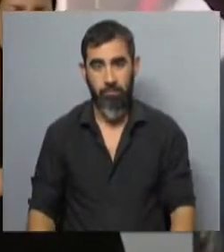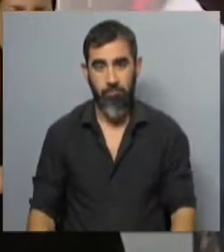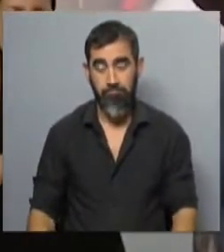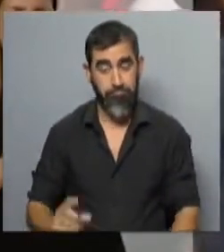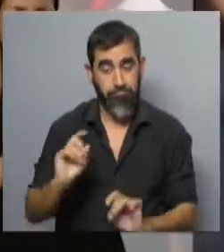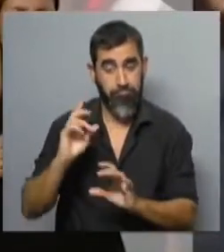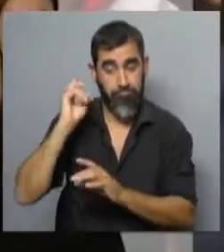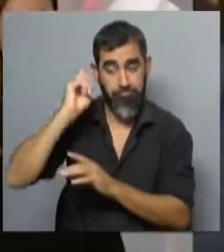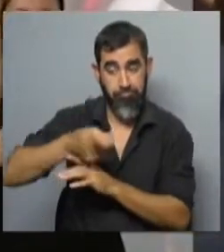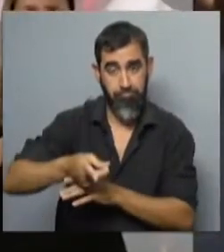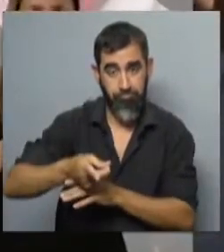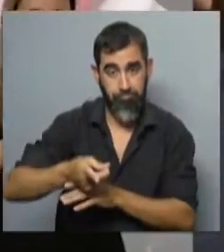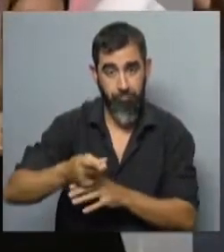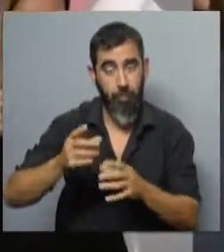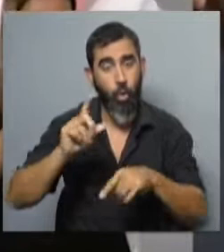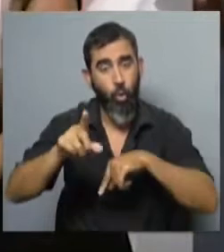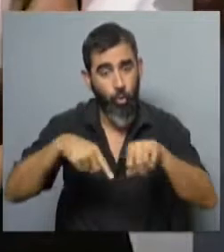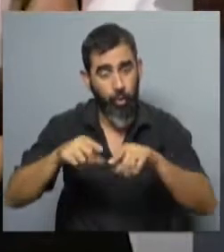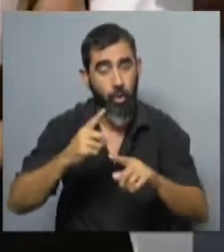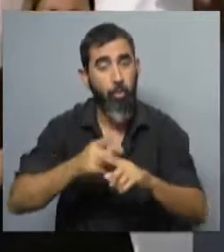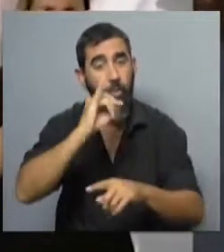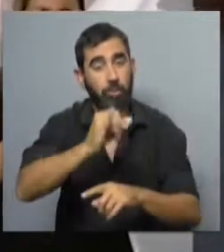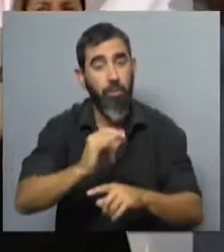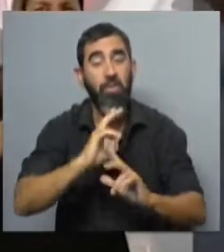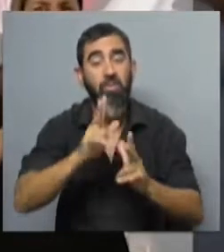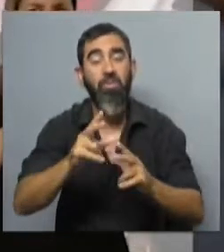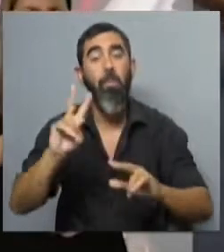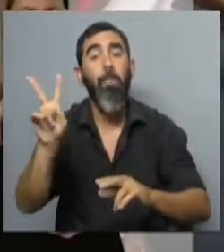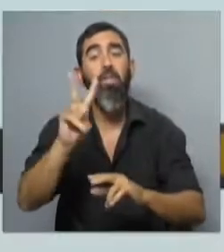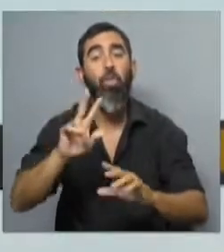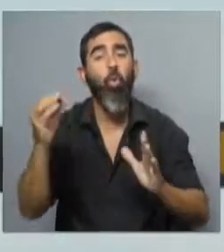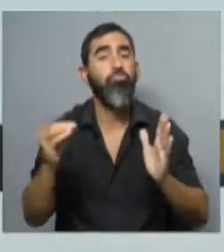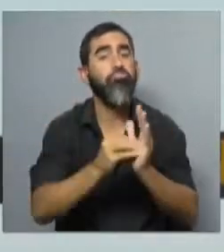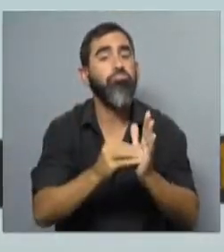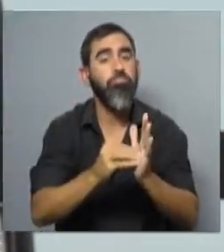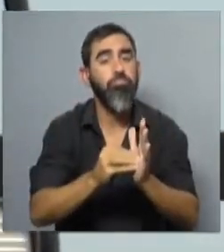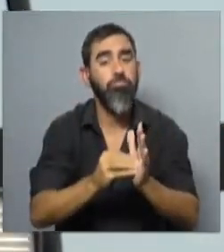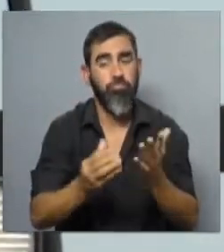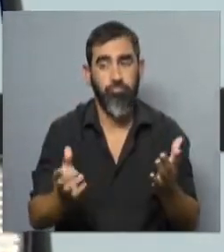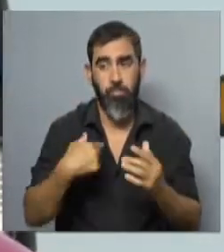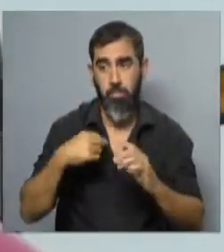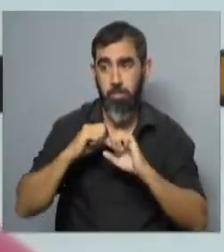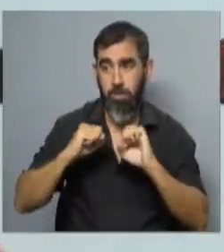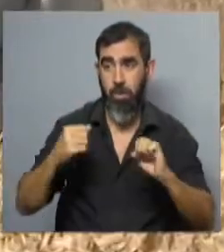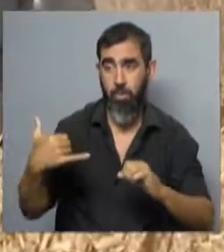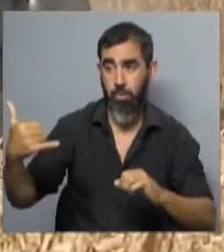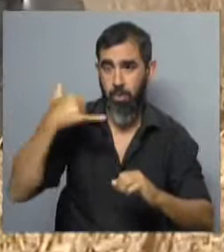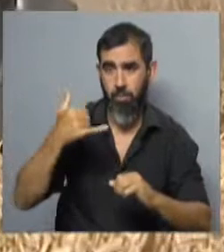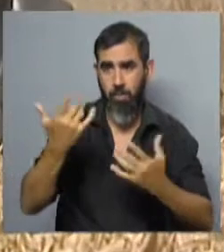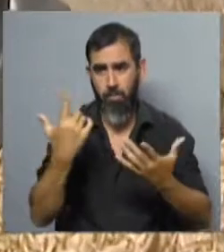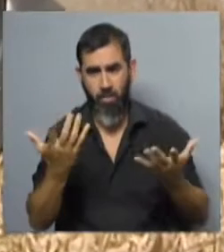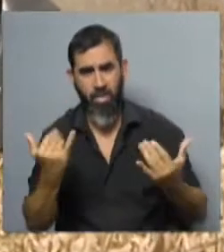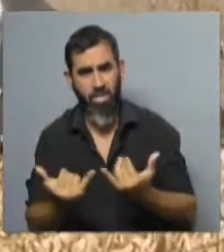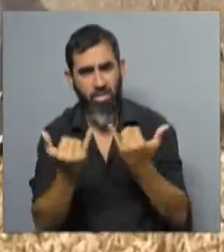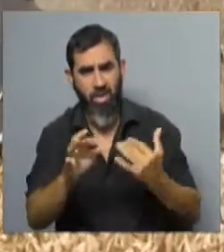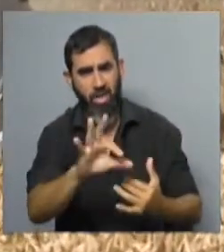unilateralmente, las coordinadoras del sí dice que va a ser el 22. Y ahí mi secretario, Nicolás, llamó y dice, pero no era que querían tal